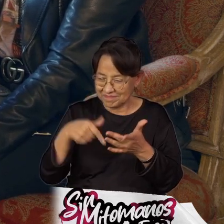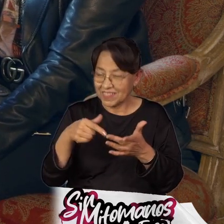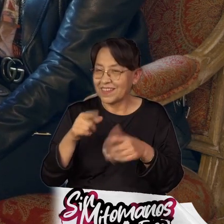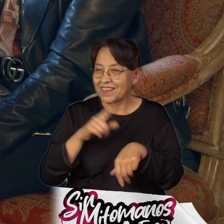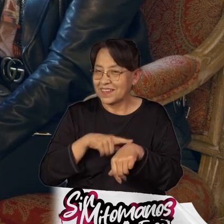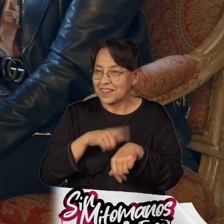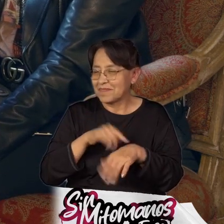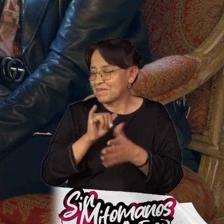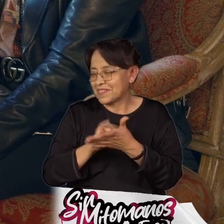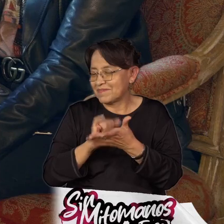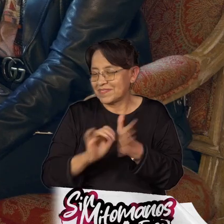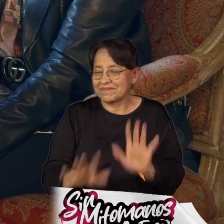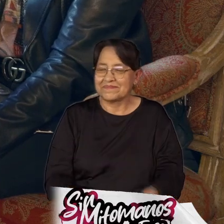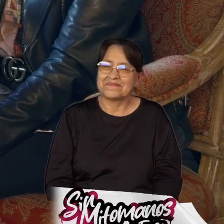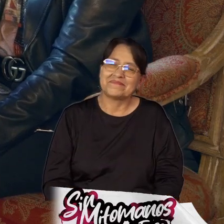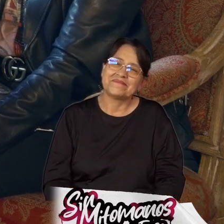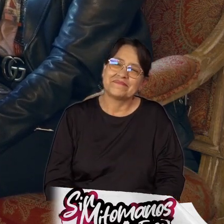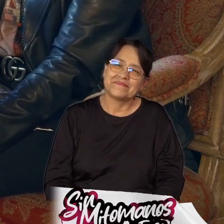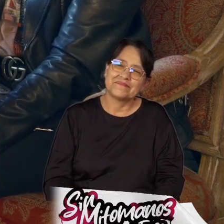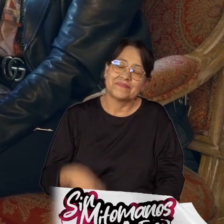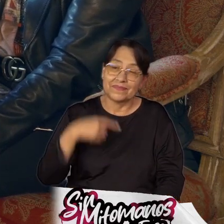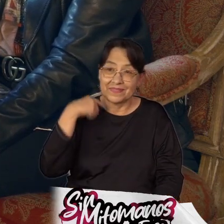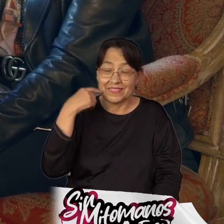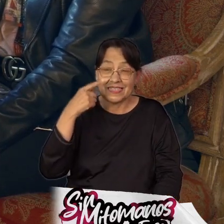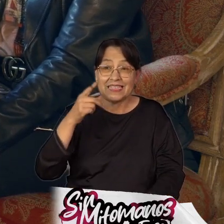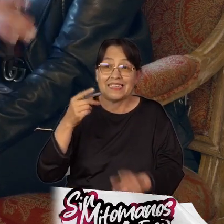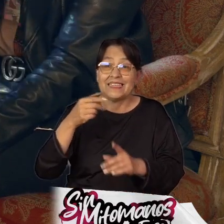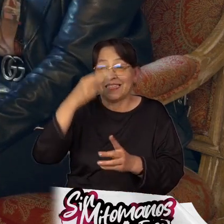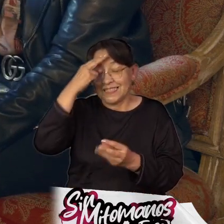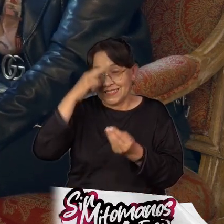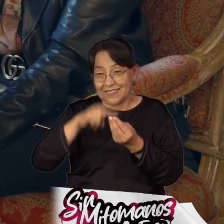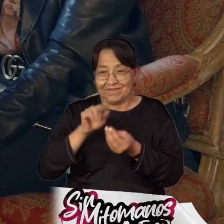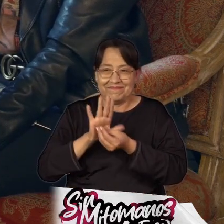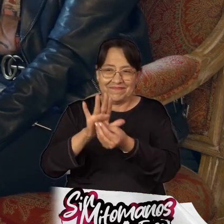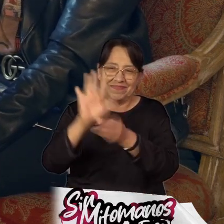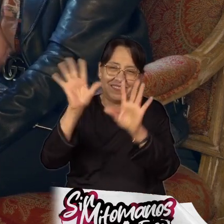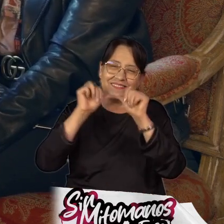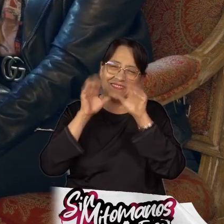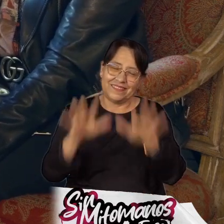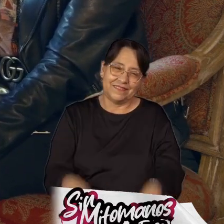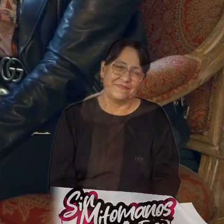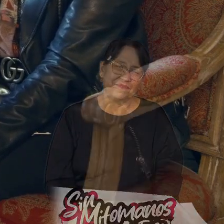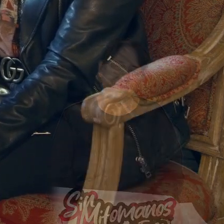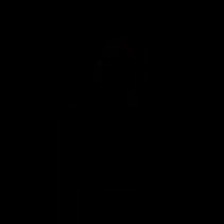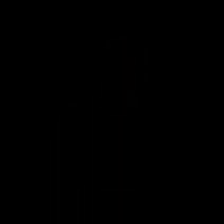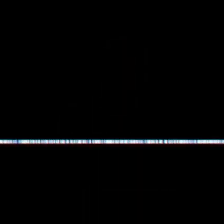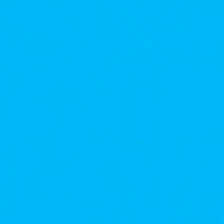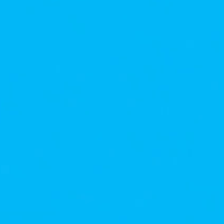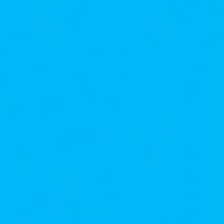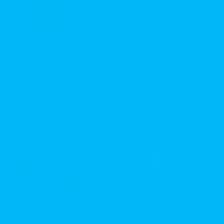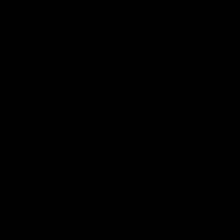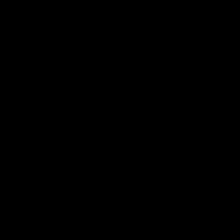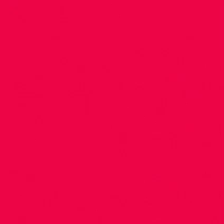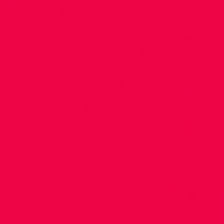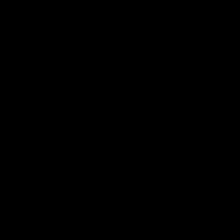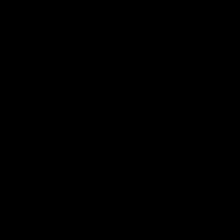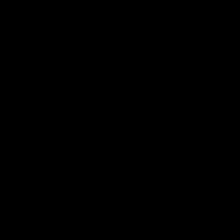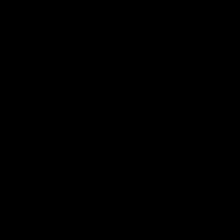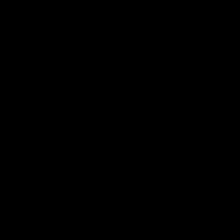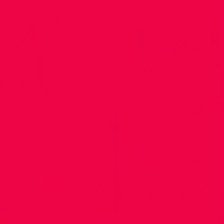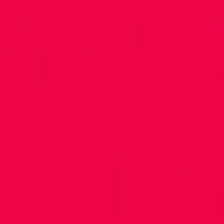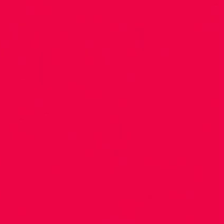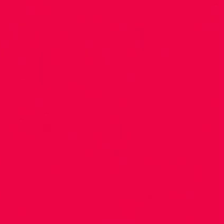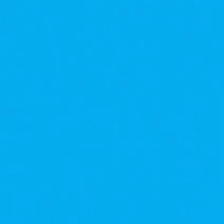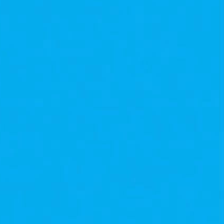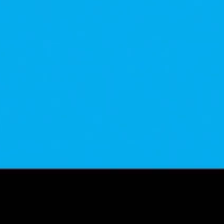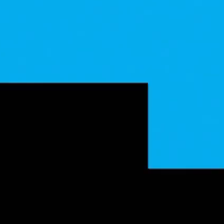que nos seguiste, a la misma hora en que nos encontraste. Esto fue Sin Mitómanos. Dios te bendiga. Bienvenidos, esto es Sin Mitómanos.